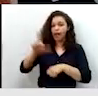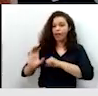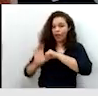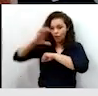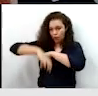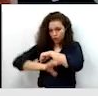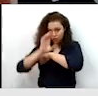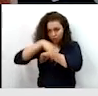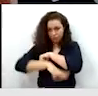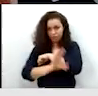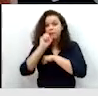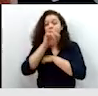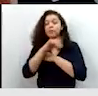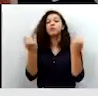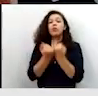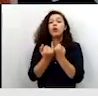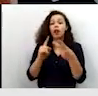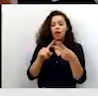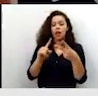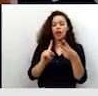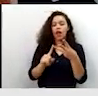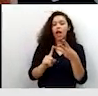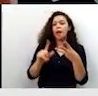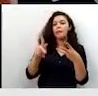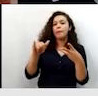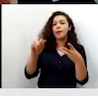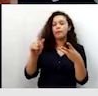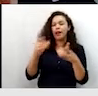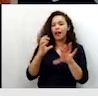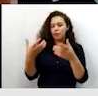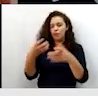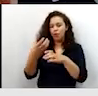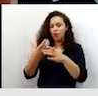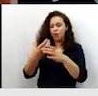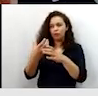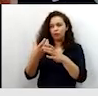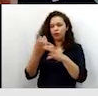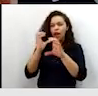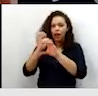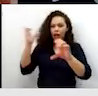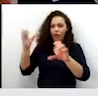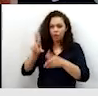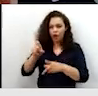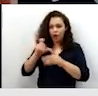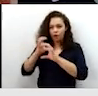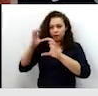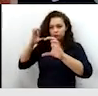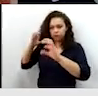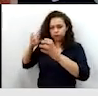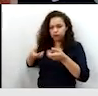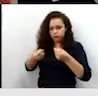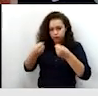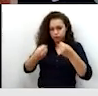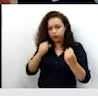y también mediante la pipa. Aquí es importante identificar cuál es el tipo de abastecimiento y sobre todo